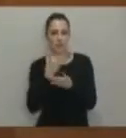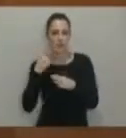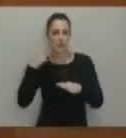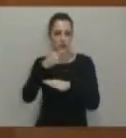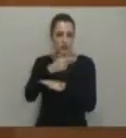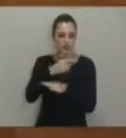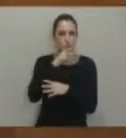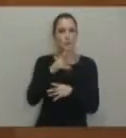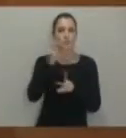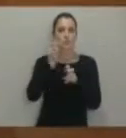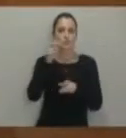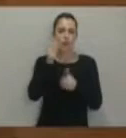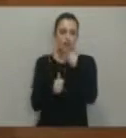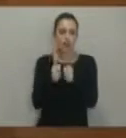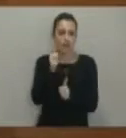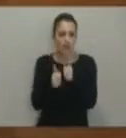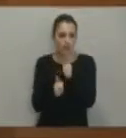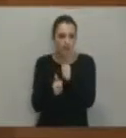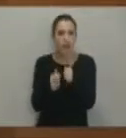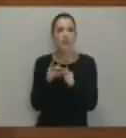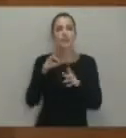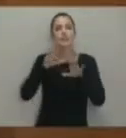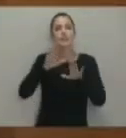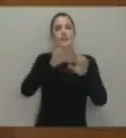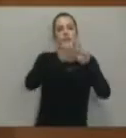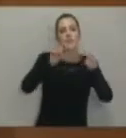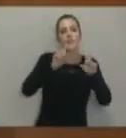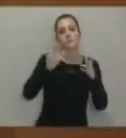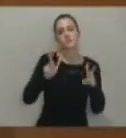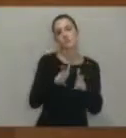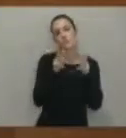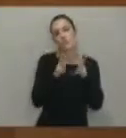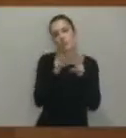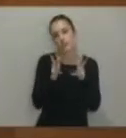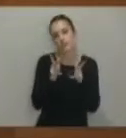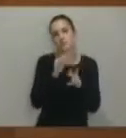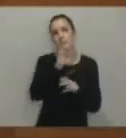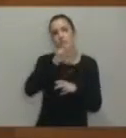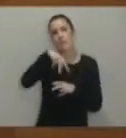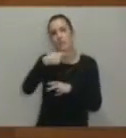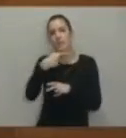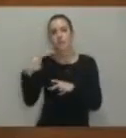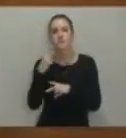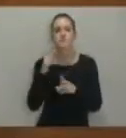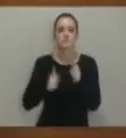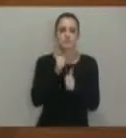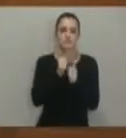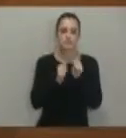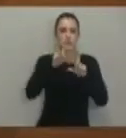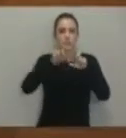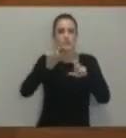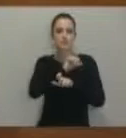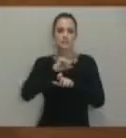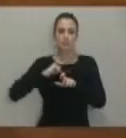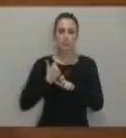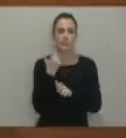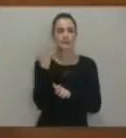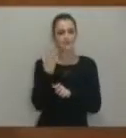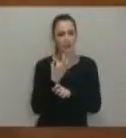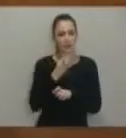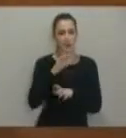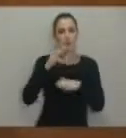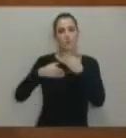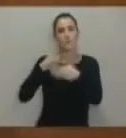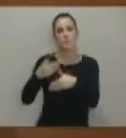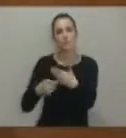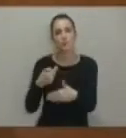concurrencia competitiva, obligando a las entidades sociales a competir en igualdad de condiciones con empresas privadas, normalmente en procesos donde el